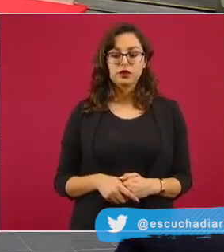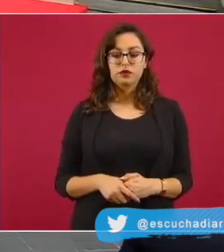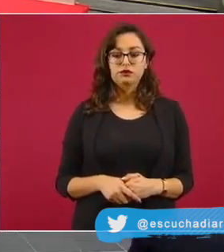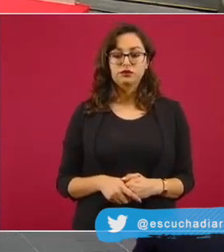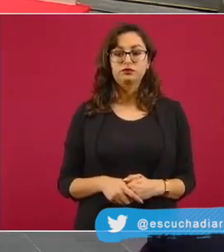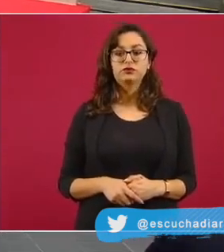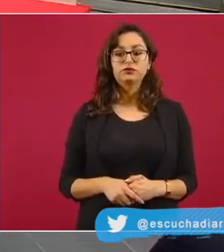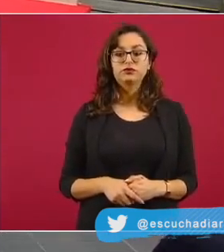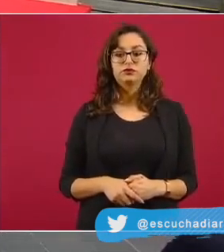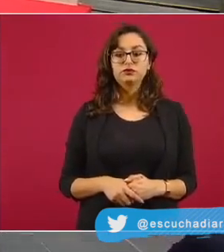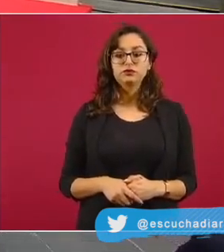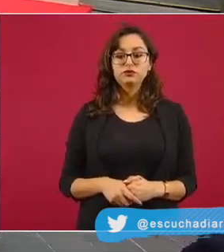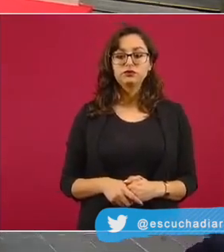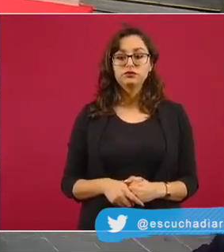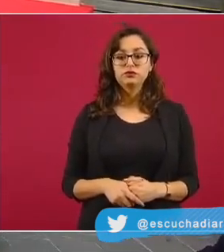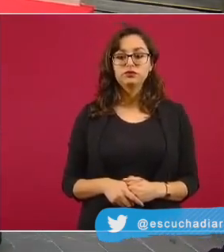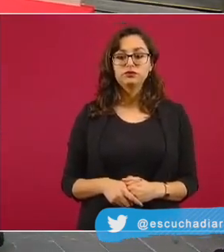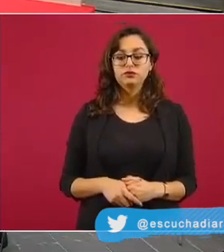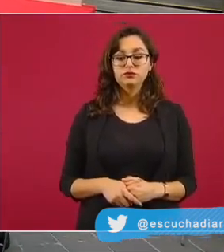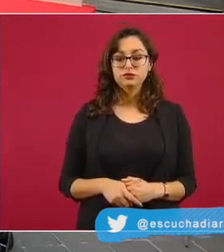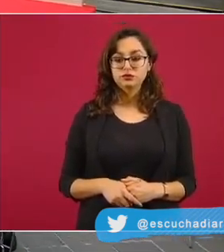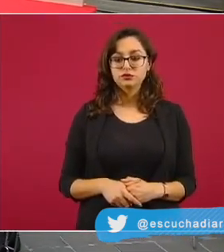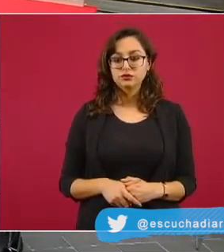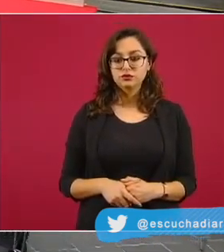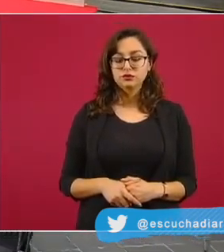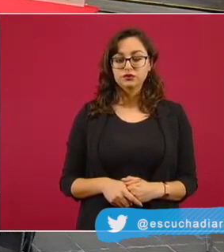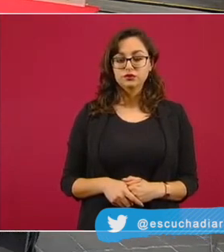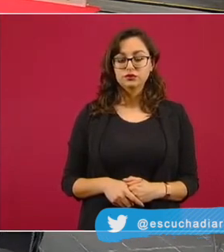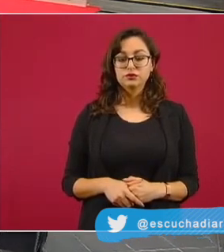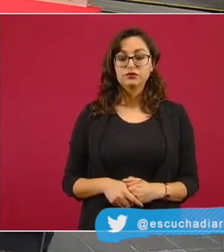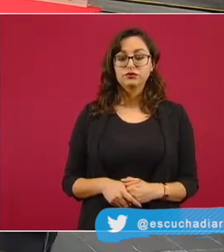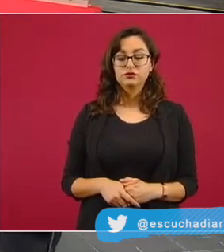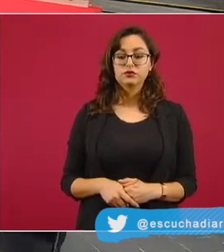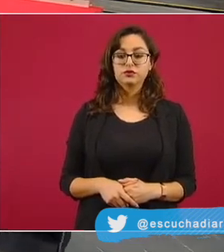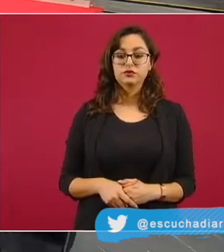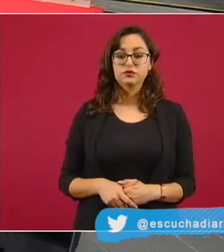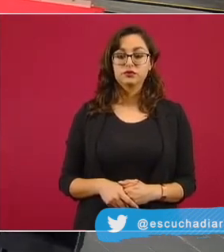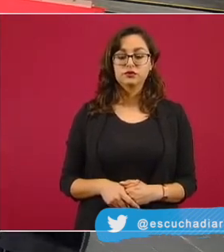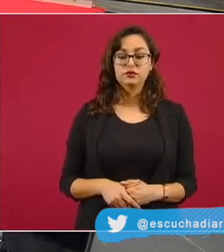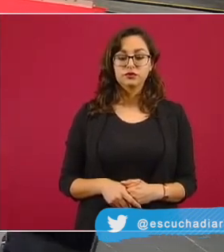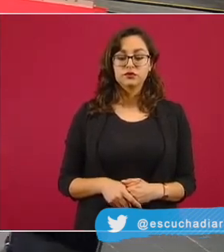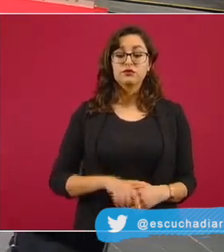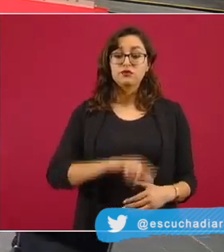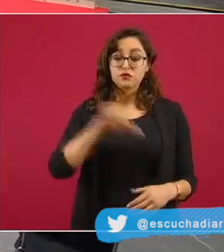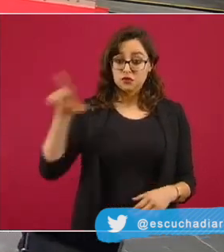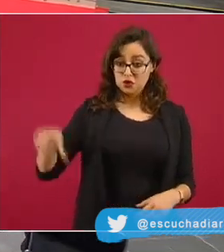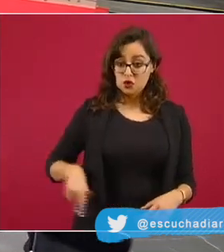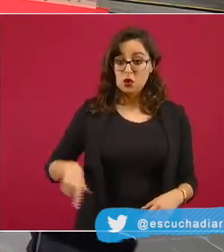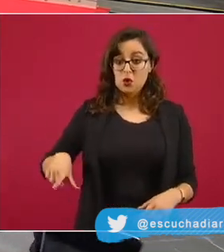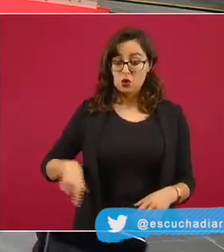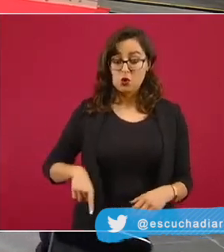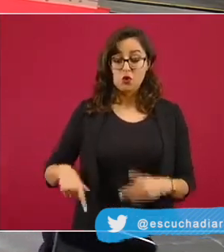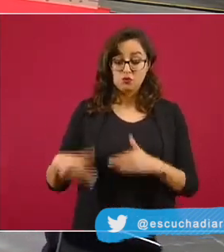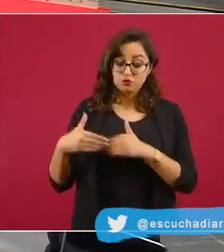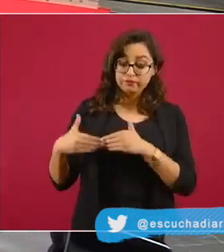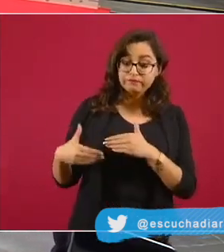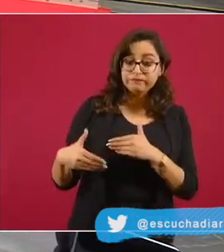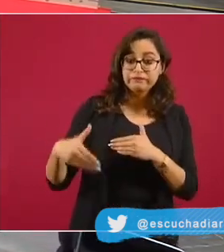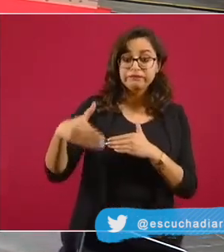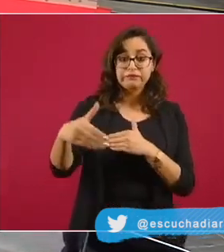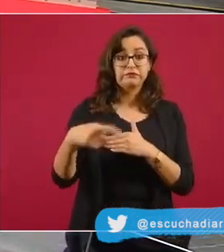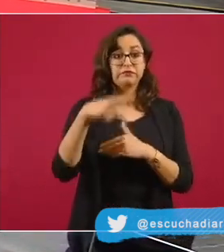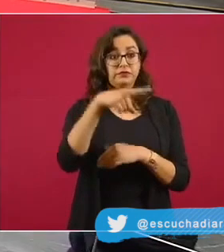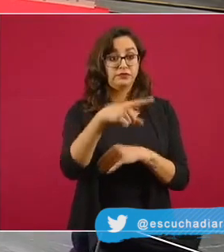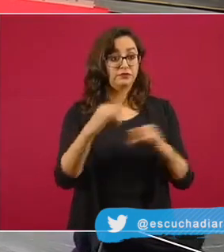En nuestro gobierno, los institutos armados están entregados, además, a